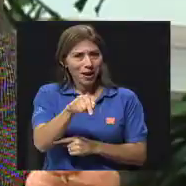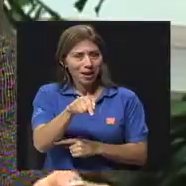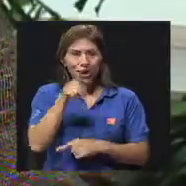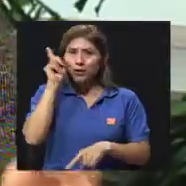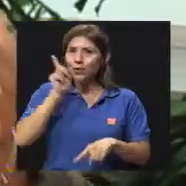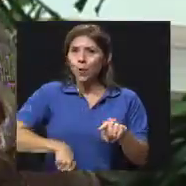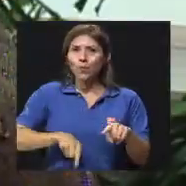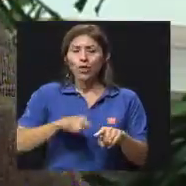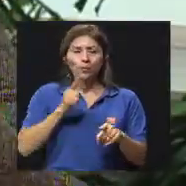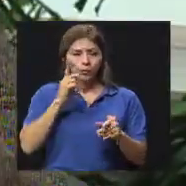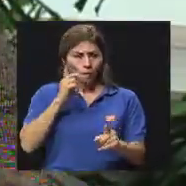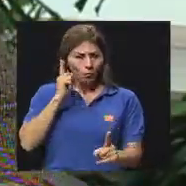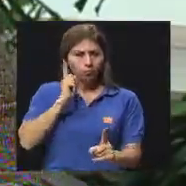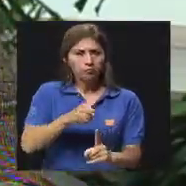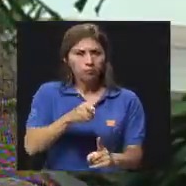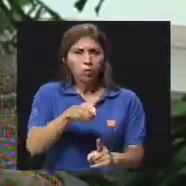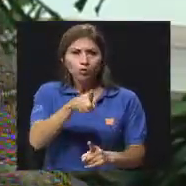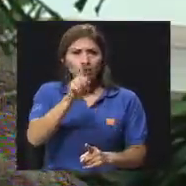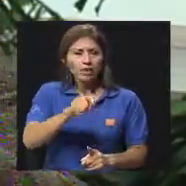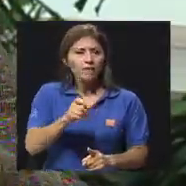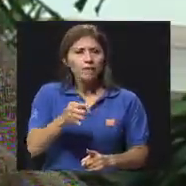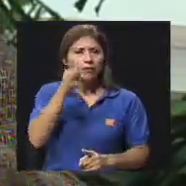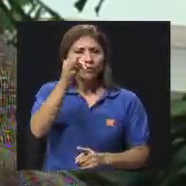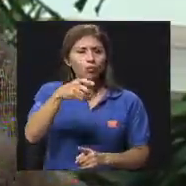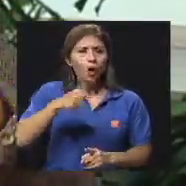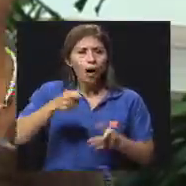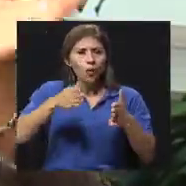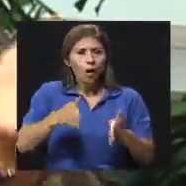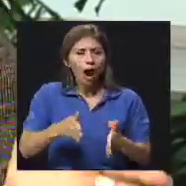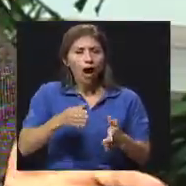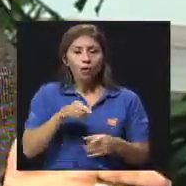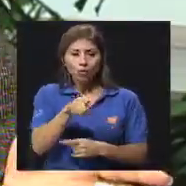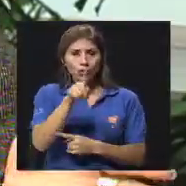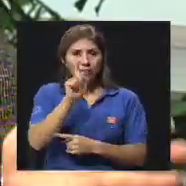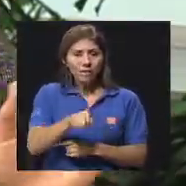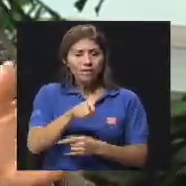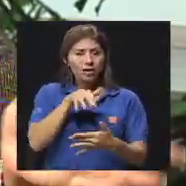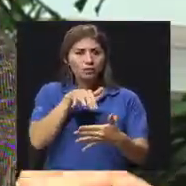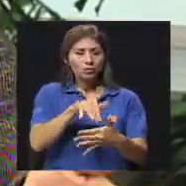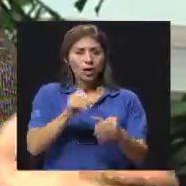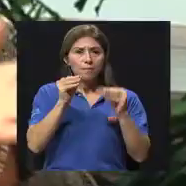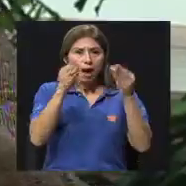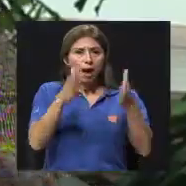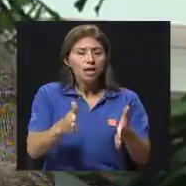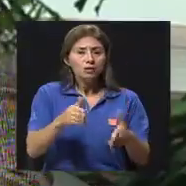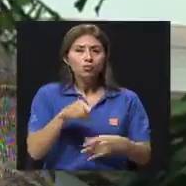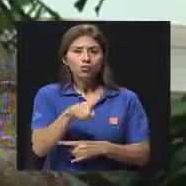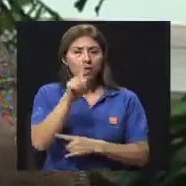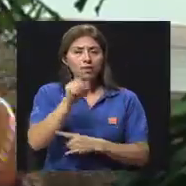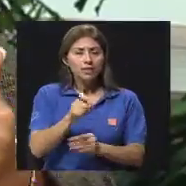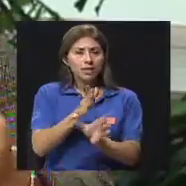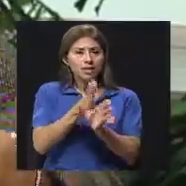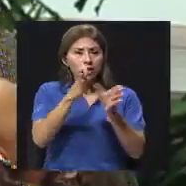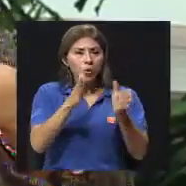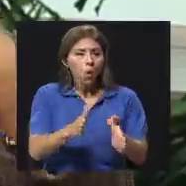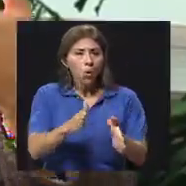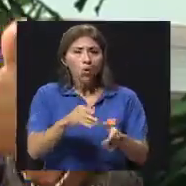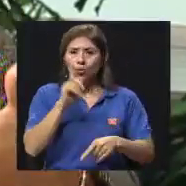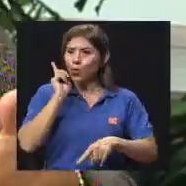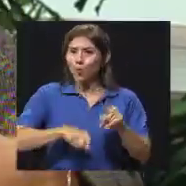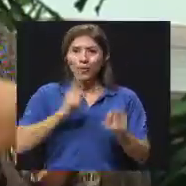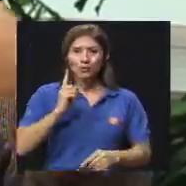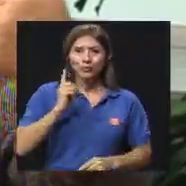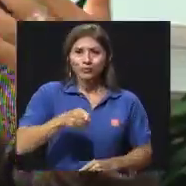ser abogado, usted tiene que ser maestro como su papá, o usted tiene que ser psicóloga como su tío, etcétera, porque